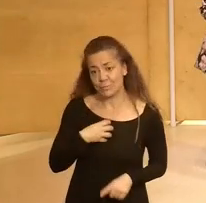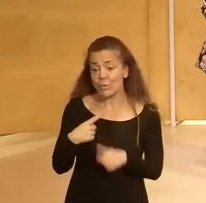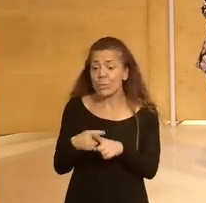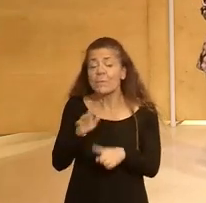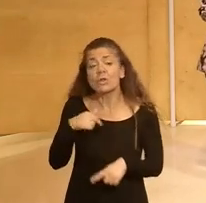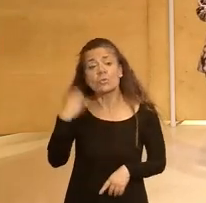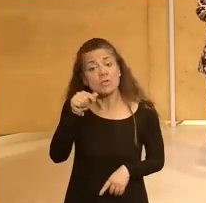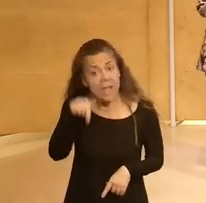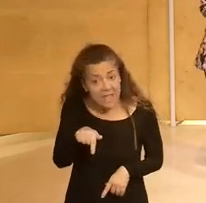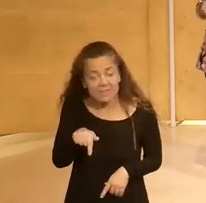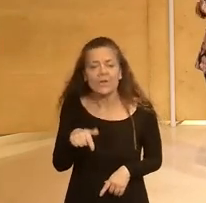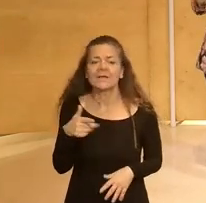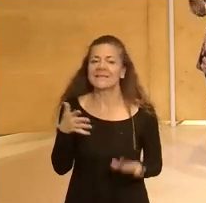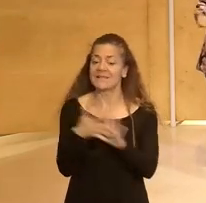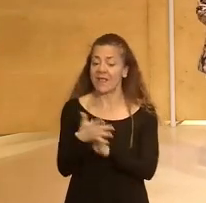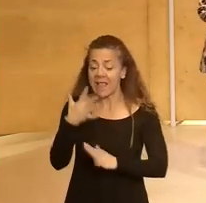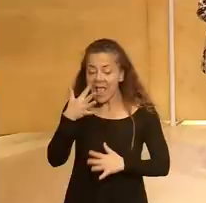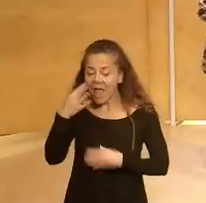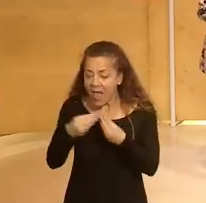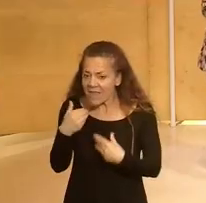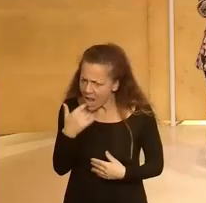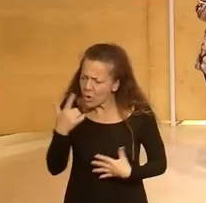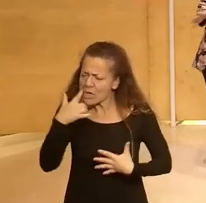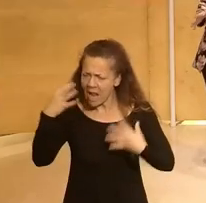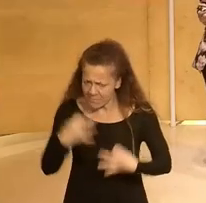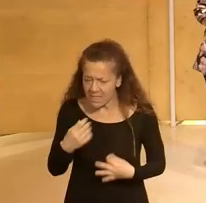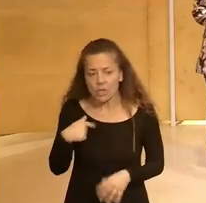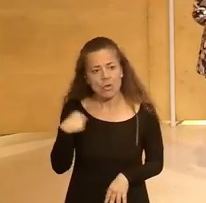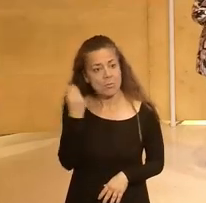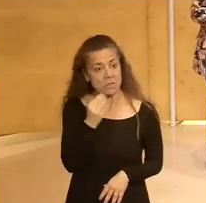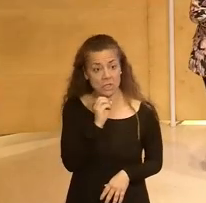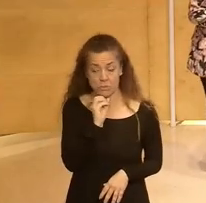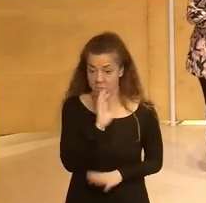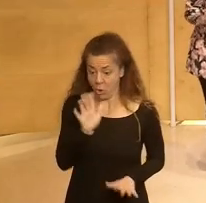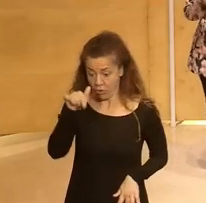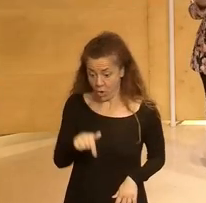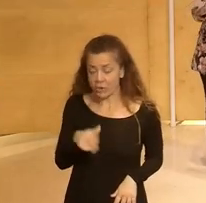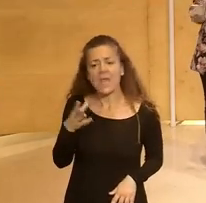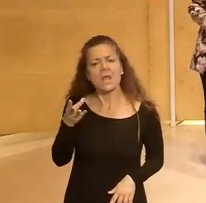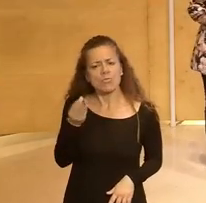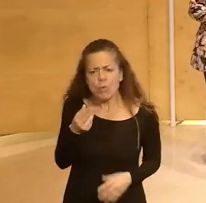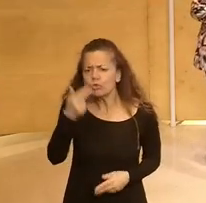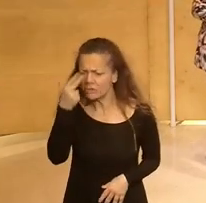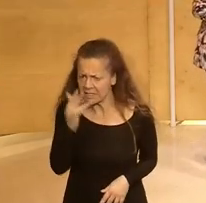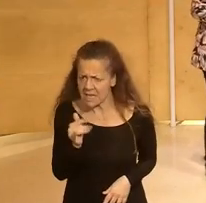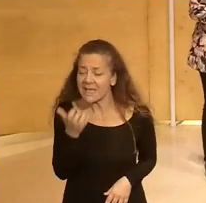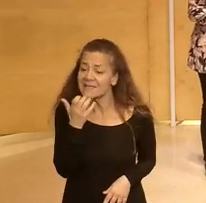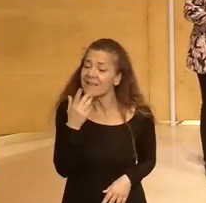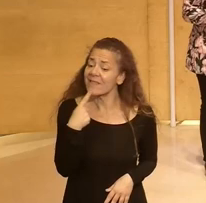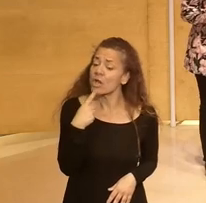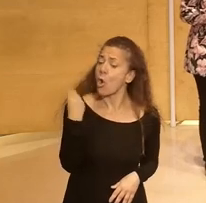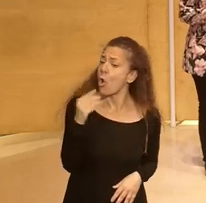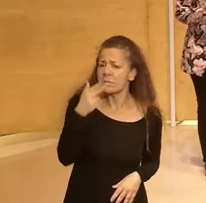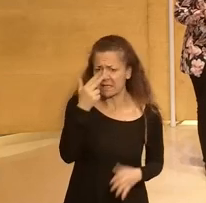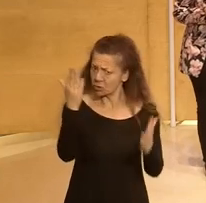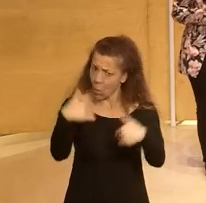yo creo que eso es un mensaje de que vamos a hacer algo realmente con esas preguntas yo creo que es lo más valioso que queda de hoy que hay muchísimo interés que cuando nos digan que los jóvenes no